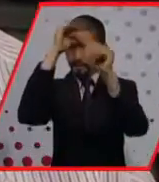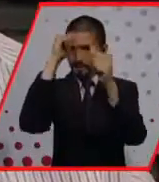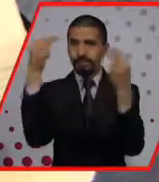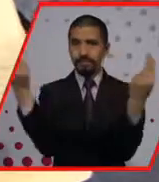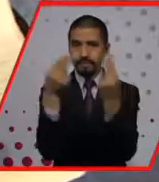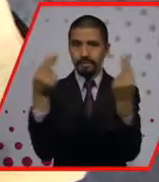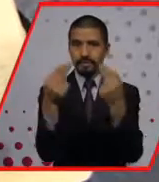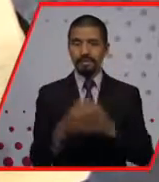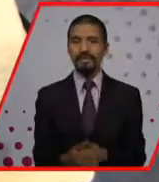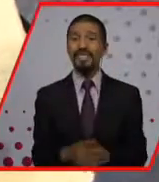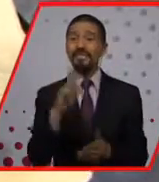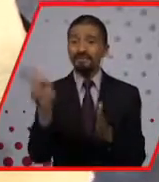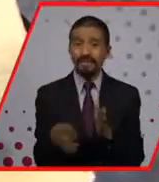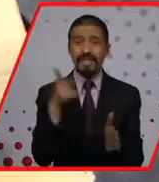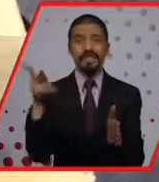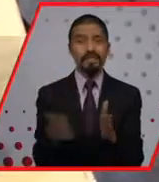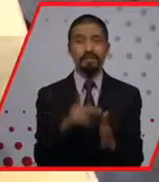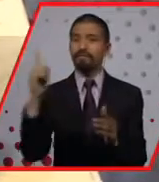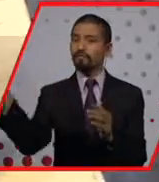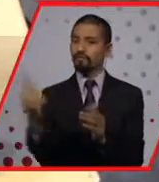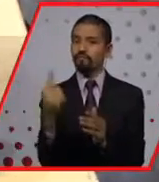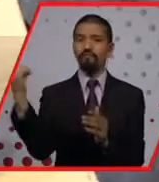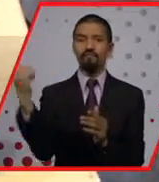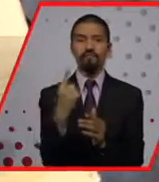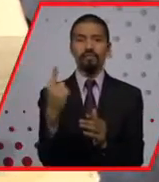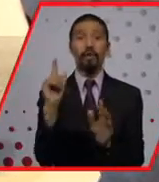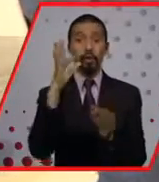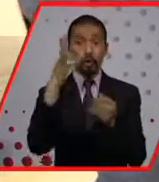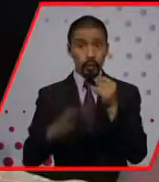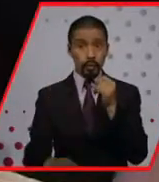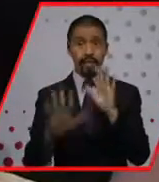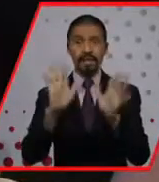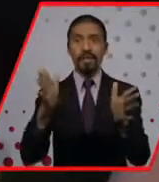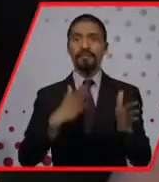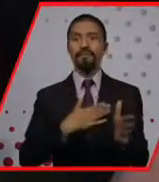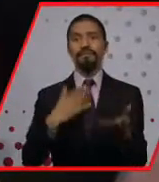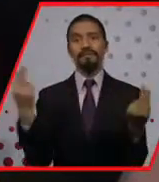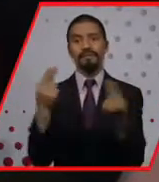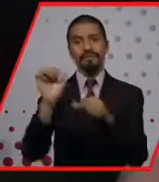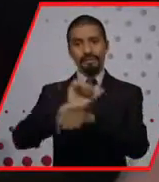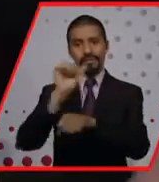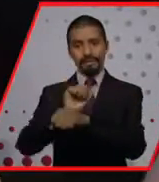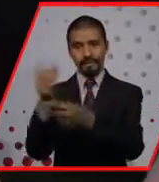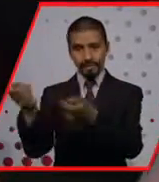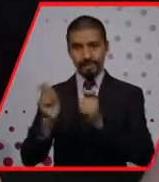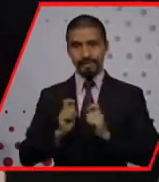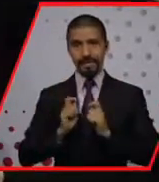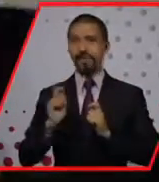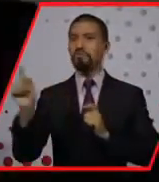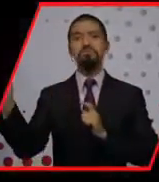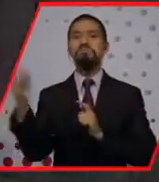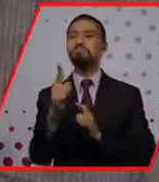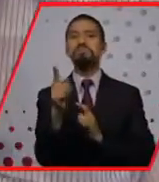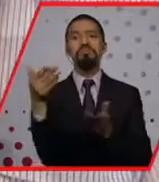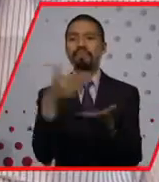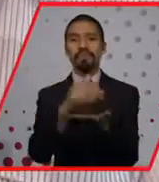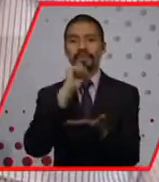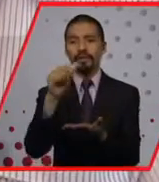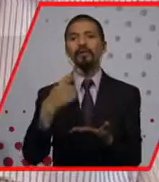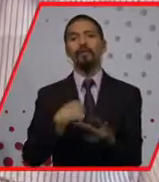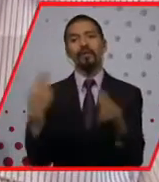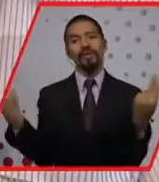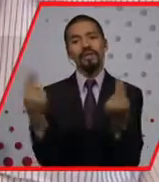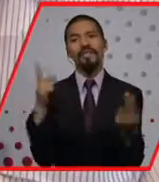¿verdad? Tres veces se presentó y la última vez que ya tiene que entregarme supuestamente la camioneta, no se presentó para nada. Tuve que ir a